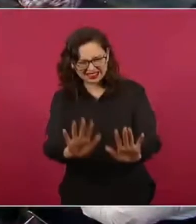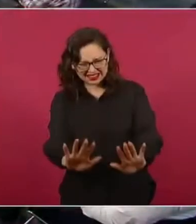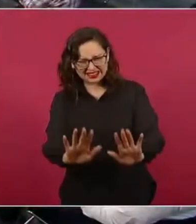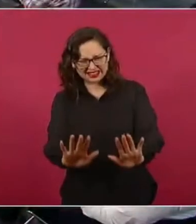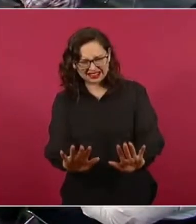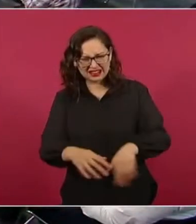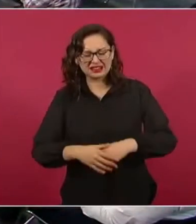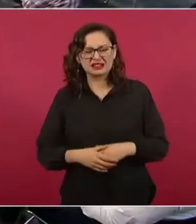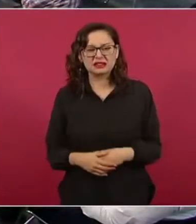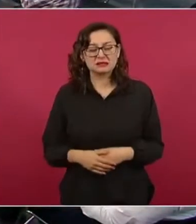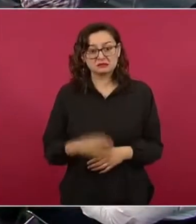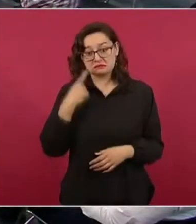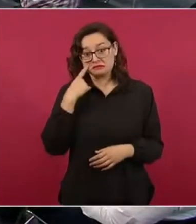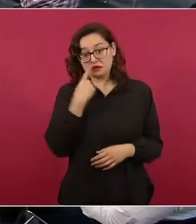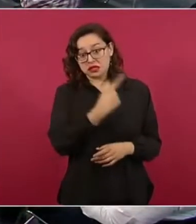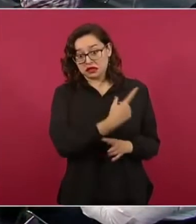Mire, el Reforma.